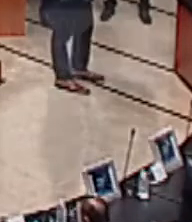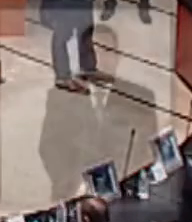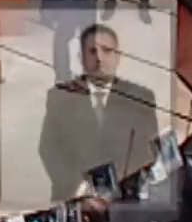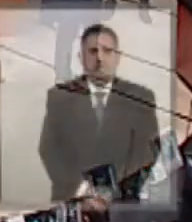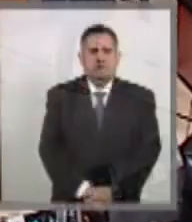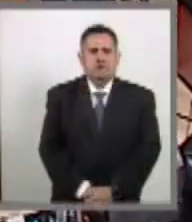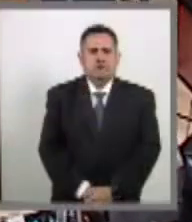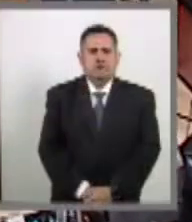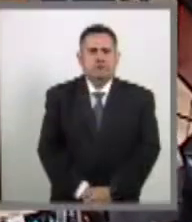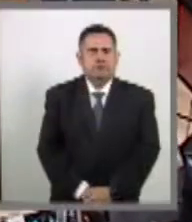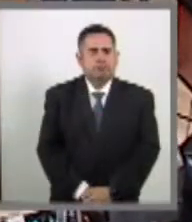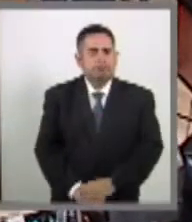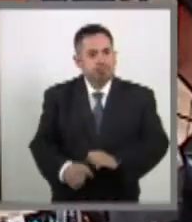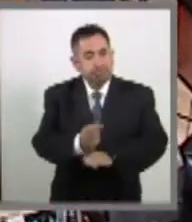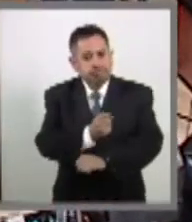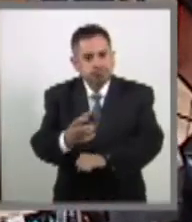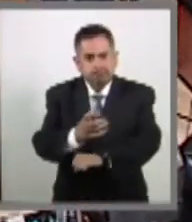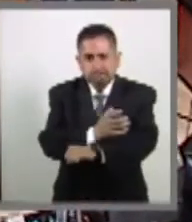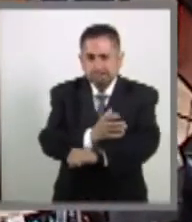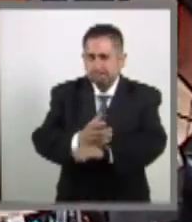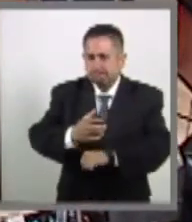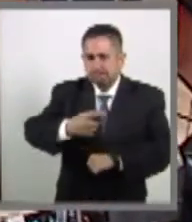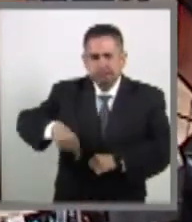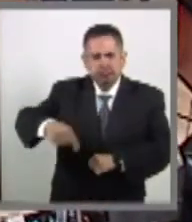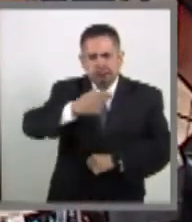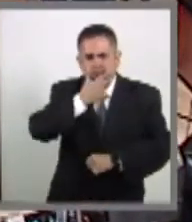Compañeros y compañeras senadores,